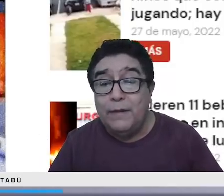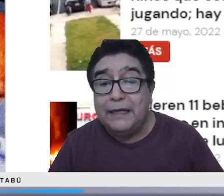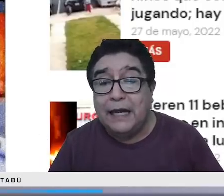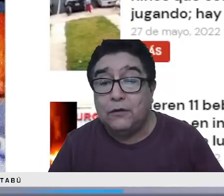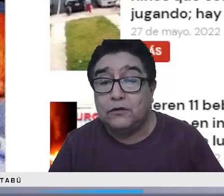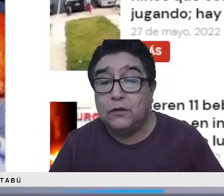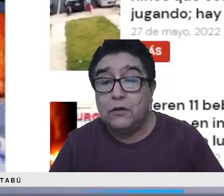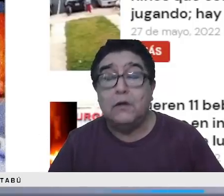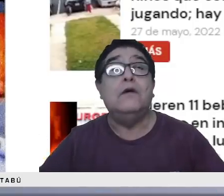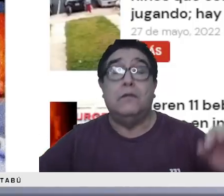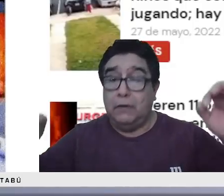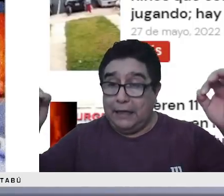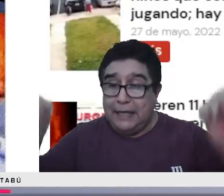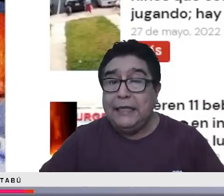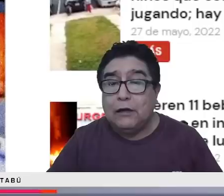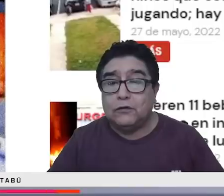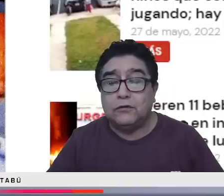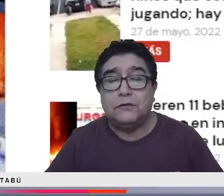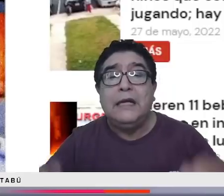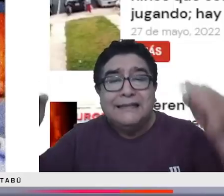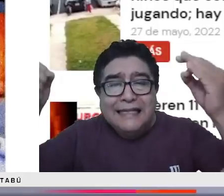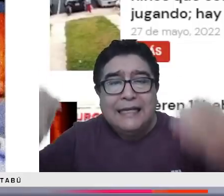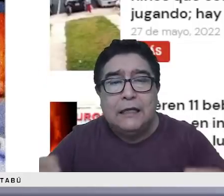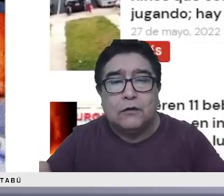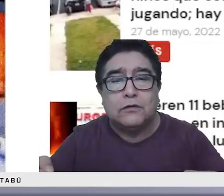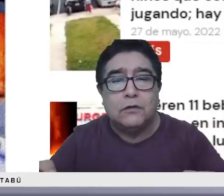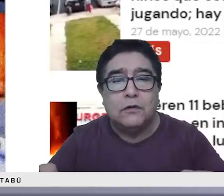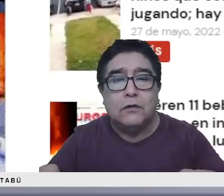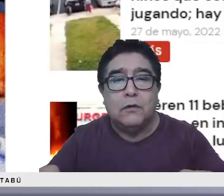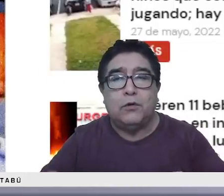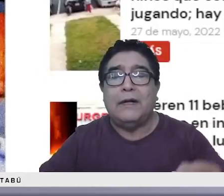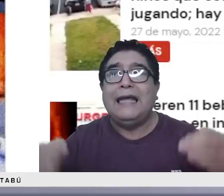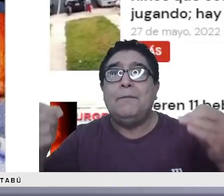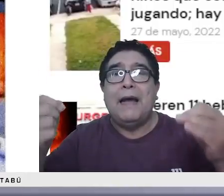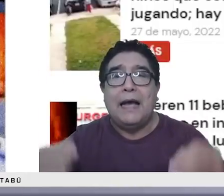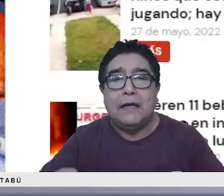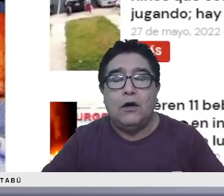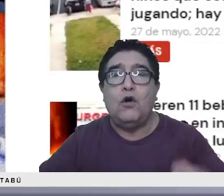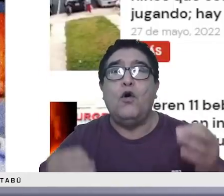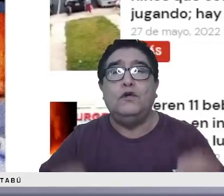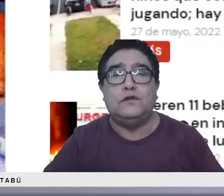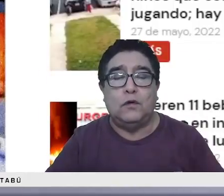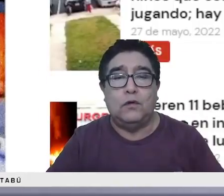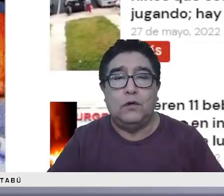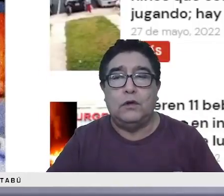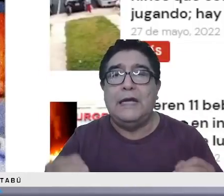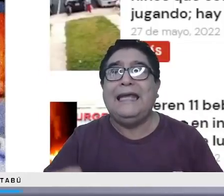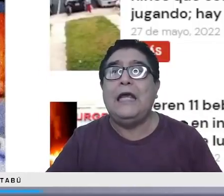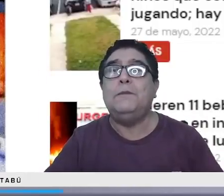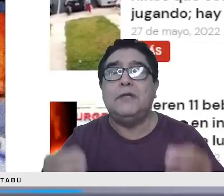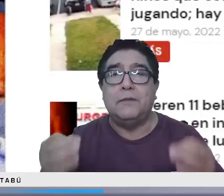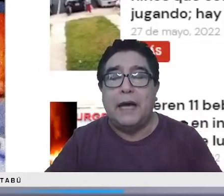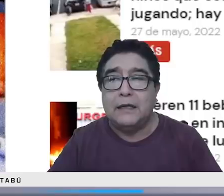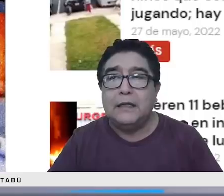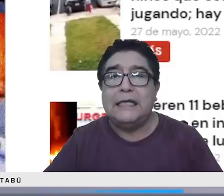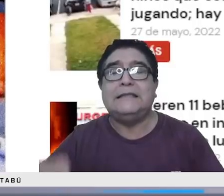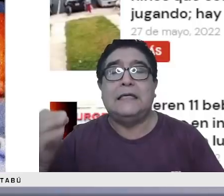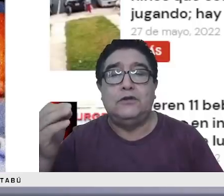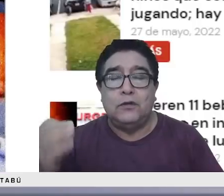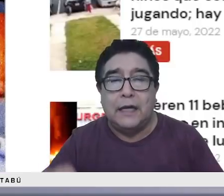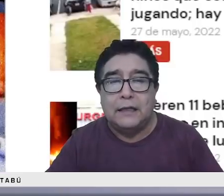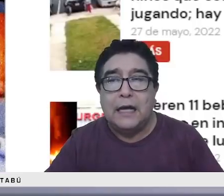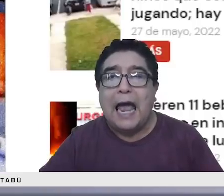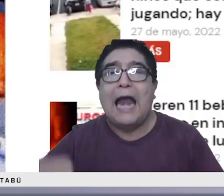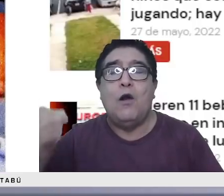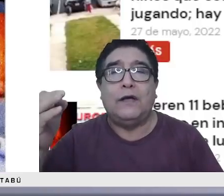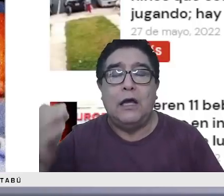resolución mexicanos Enérgicos, tienen que ser enérgicos Porque hay que pagar lo justo Y hay que observar y